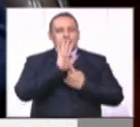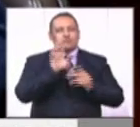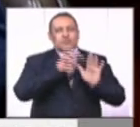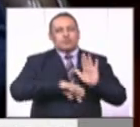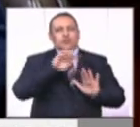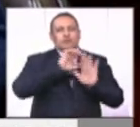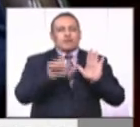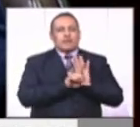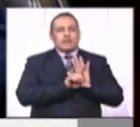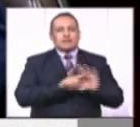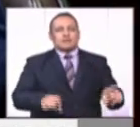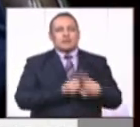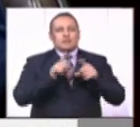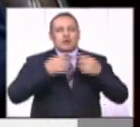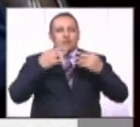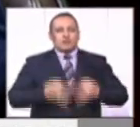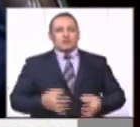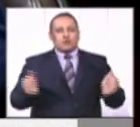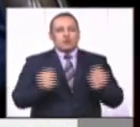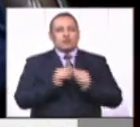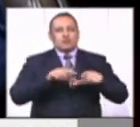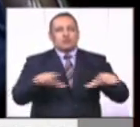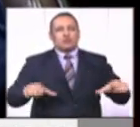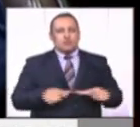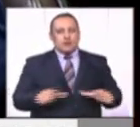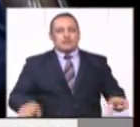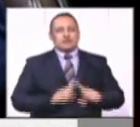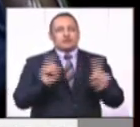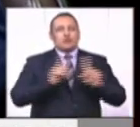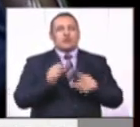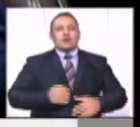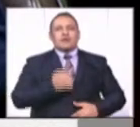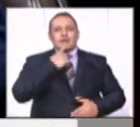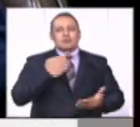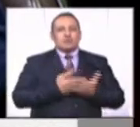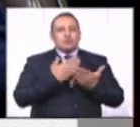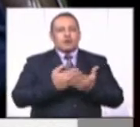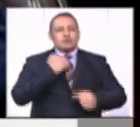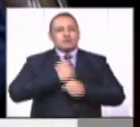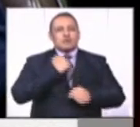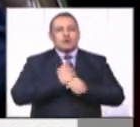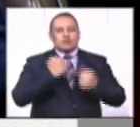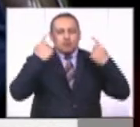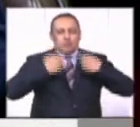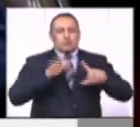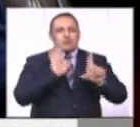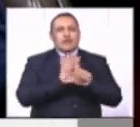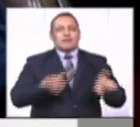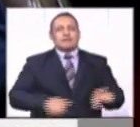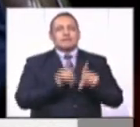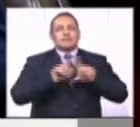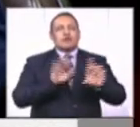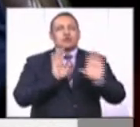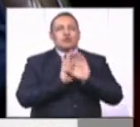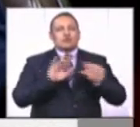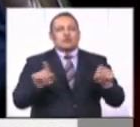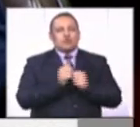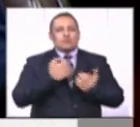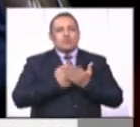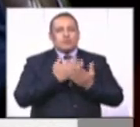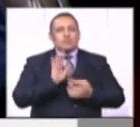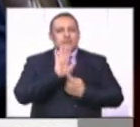proyecto de ley confirmando que dichos espacios no fueron utilizados para los fines legales y constitucionales